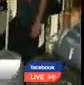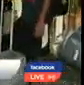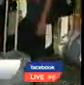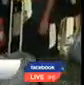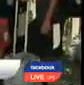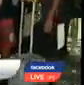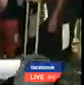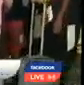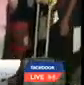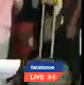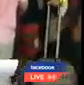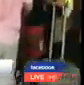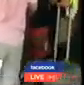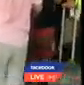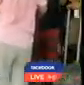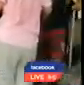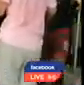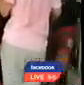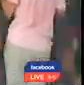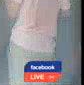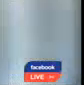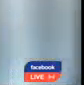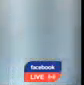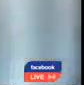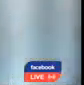superar las expectativas del año pasado.